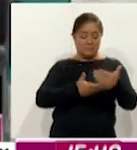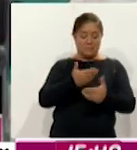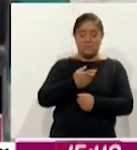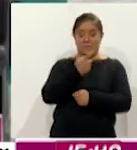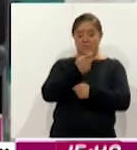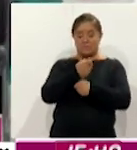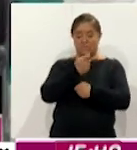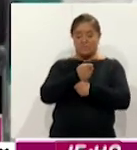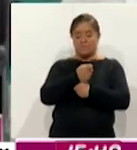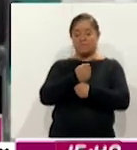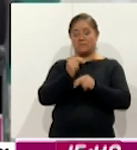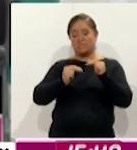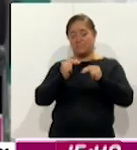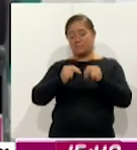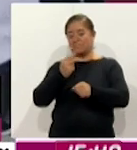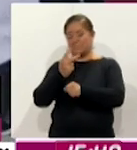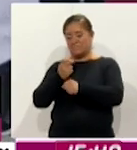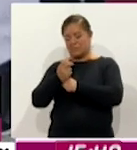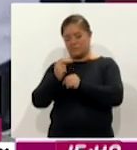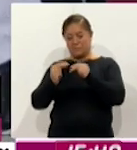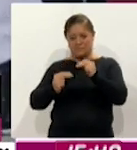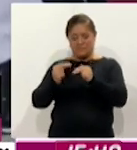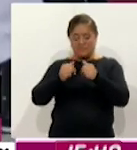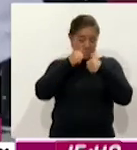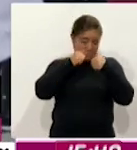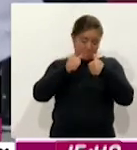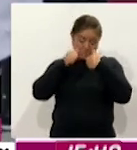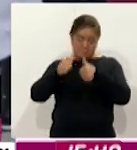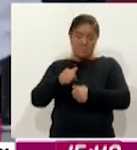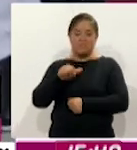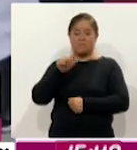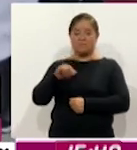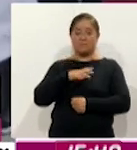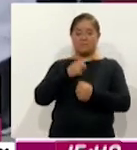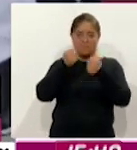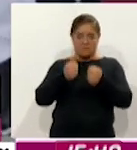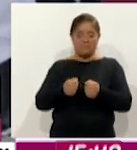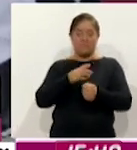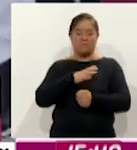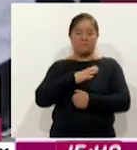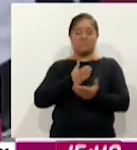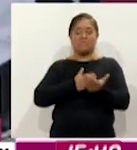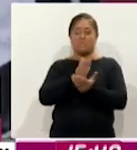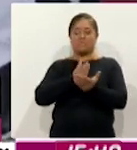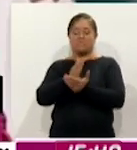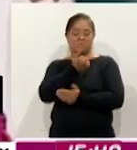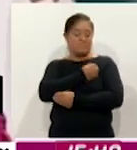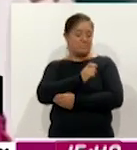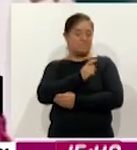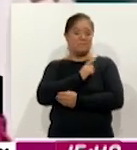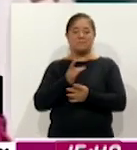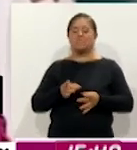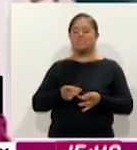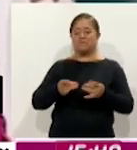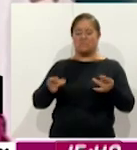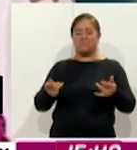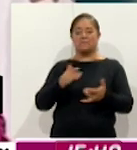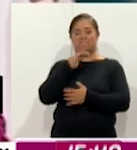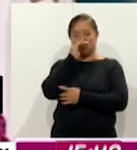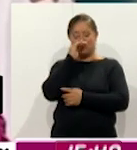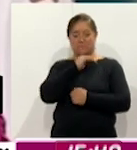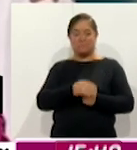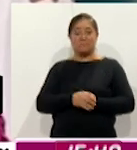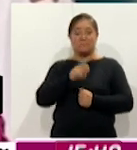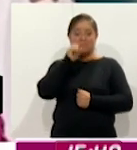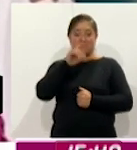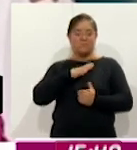nivel de atención. Con la entrega de estas credenciales se garantiza el acceso a la salud de calidad y totalmente gratuito. Además, un